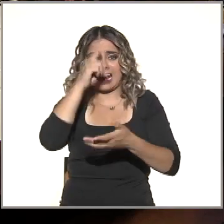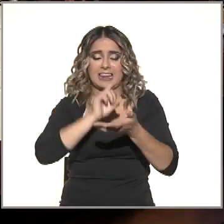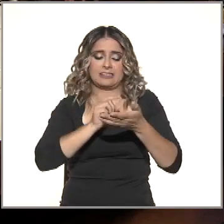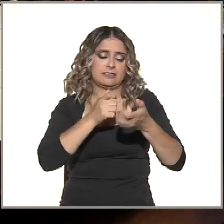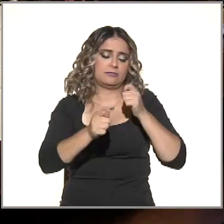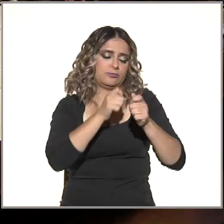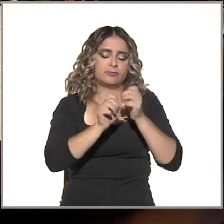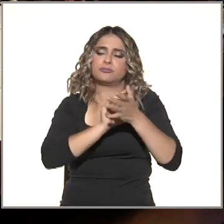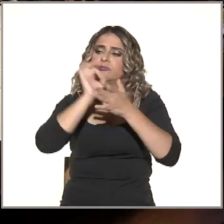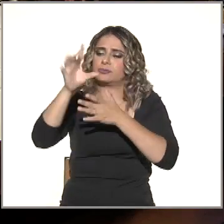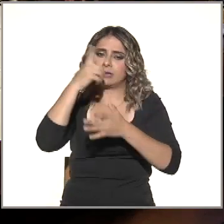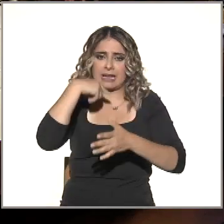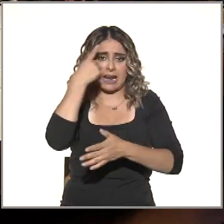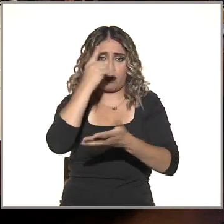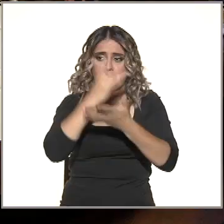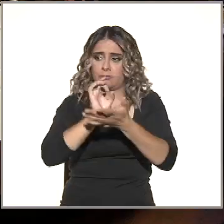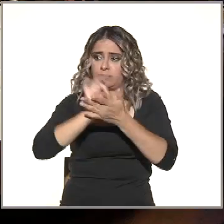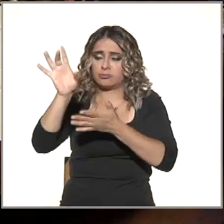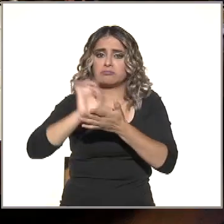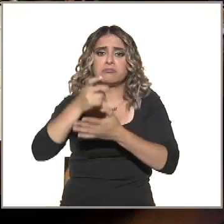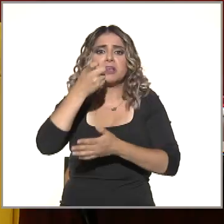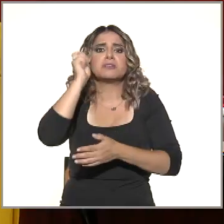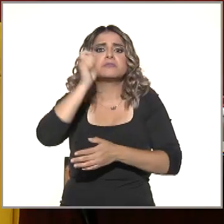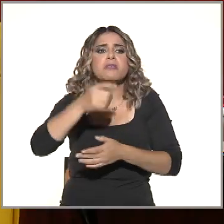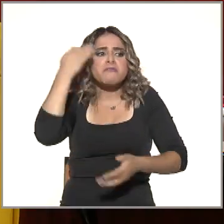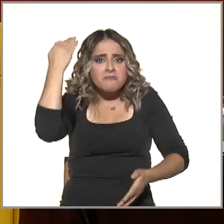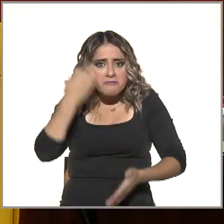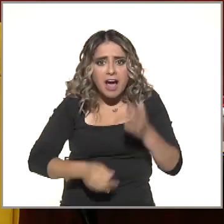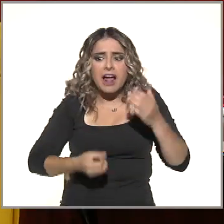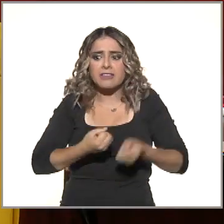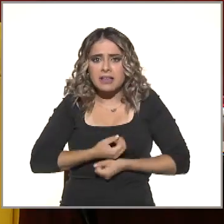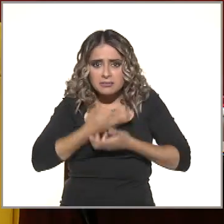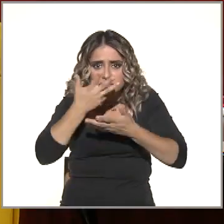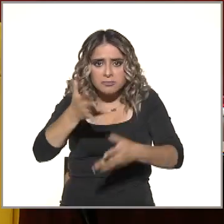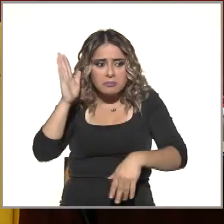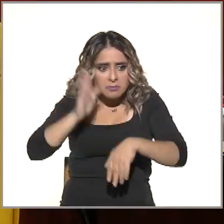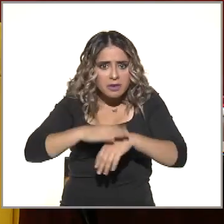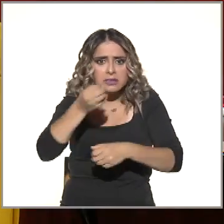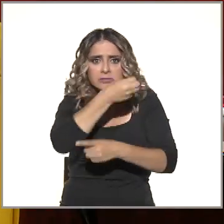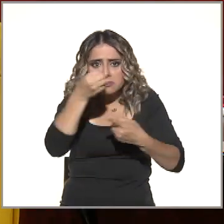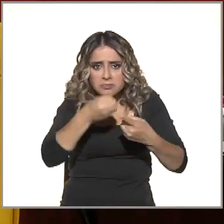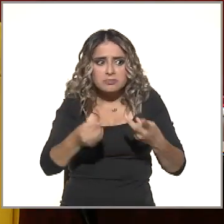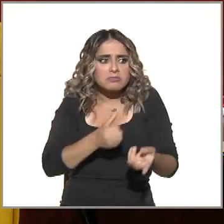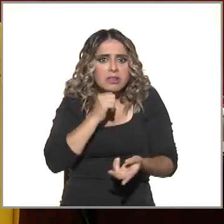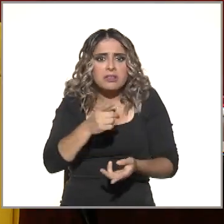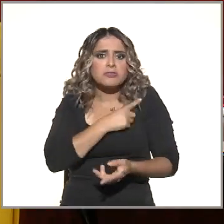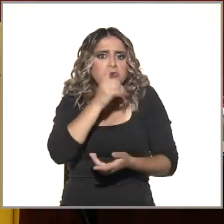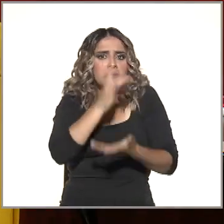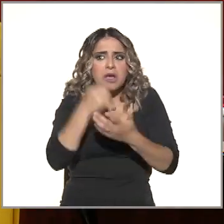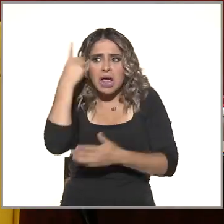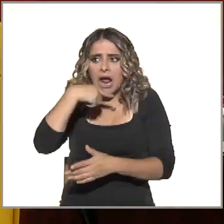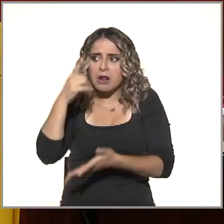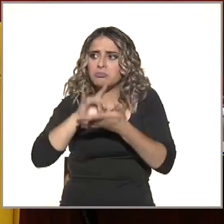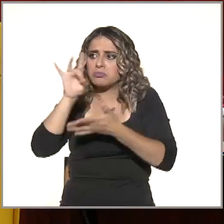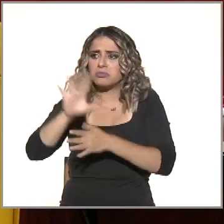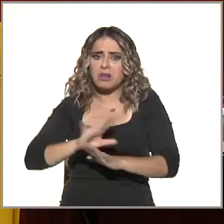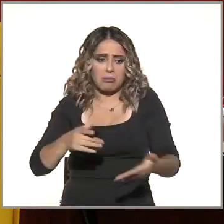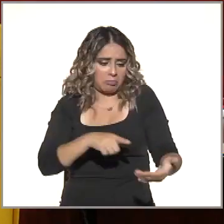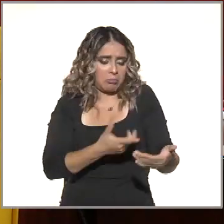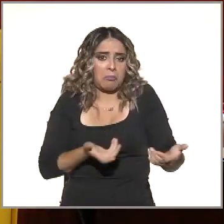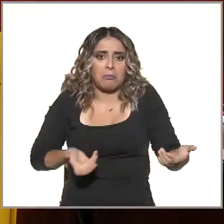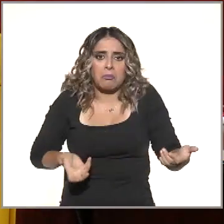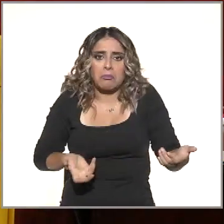en ese momento está reduciendo por completo su capacidad de expresión. ¿No? Sí, es como